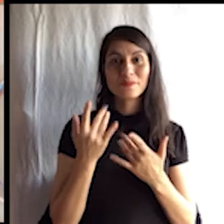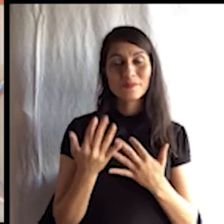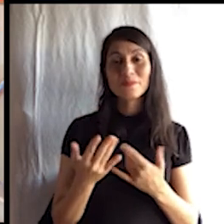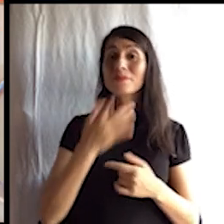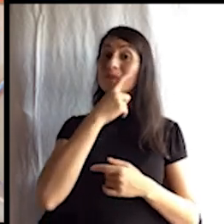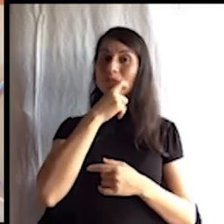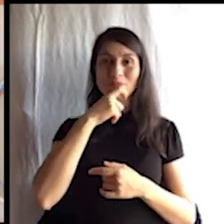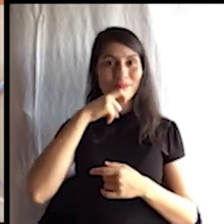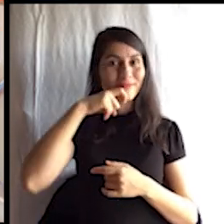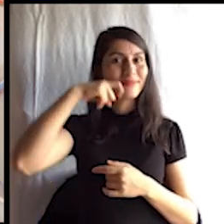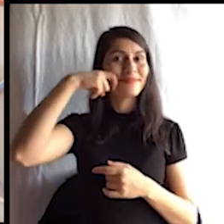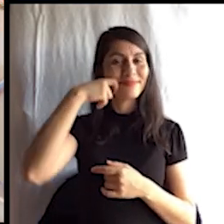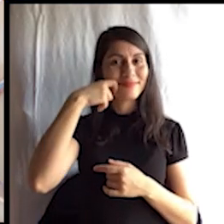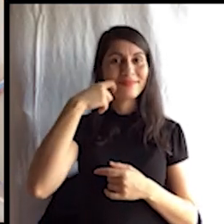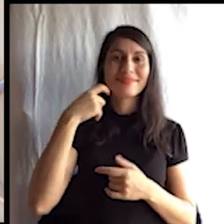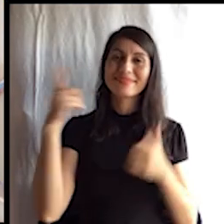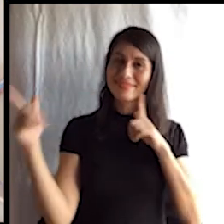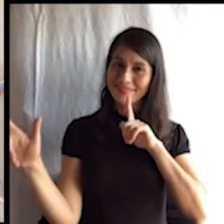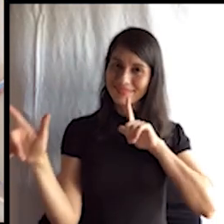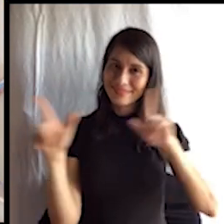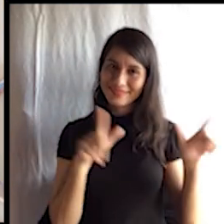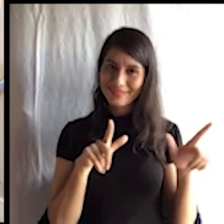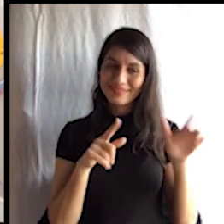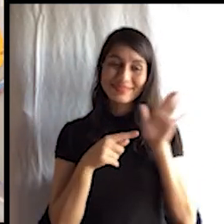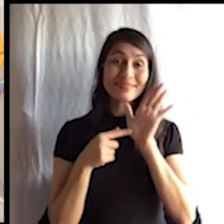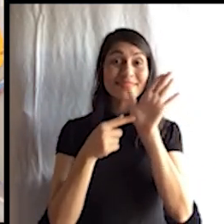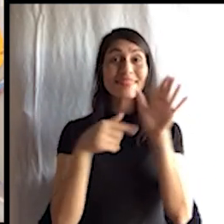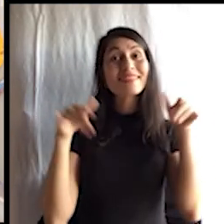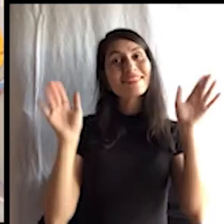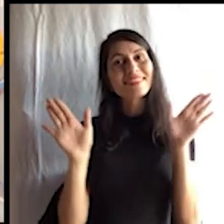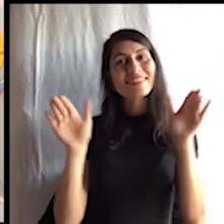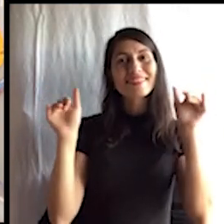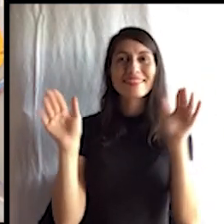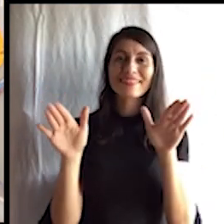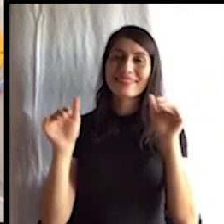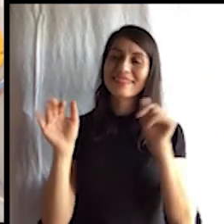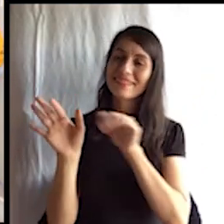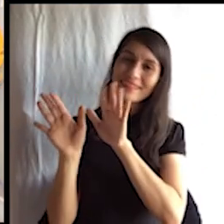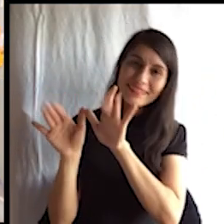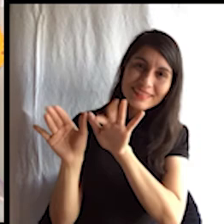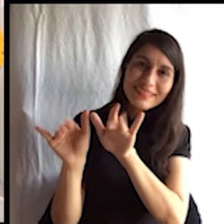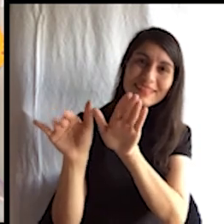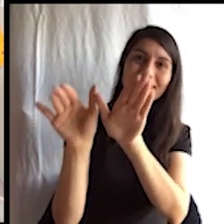Esperamos a que se seque y listo, ya tenemos la mariposa.